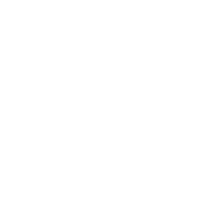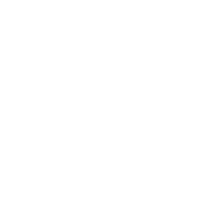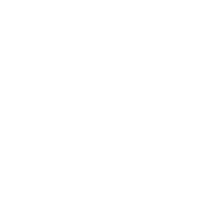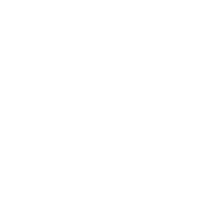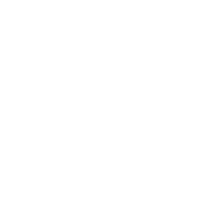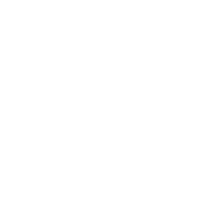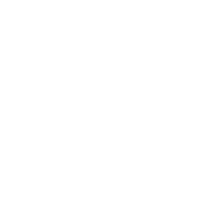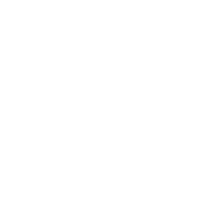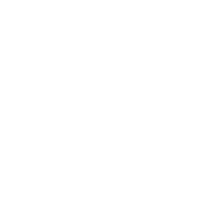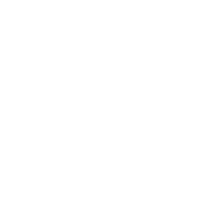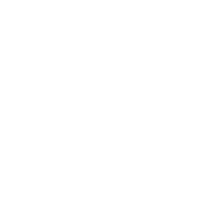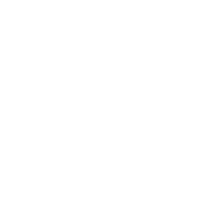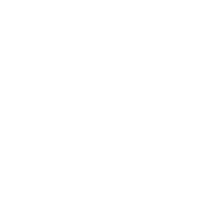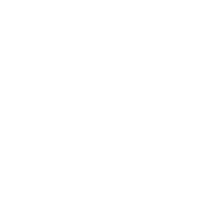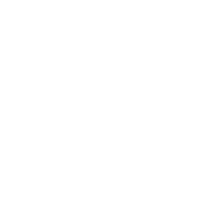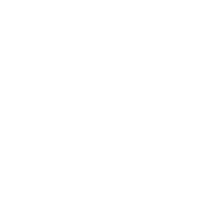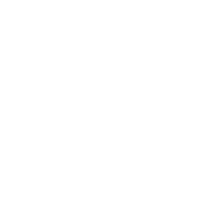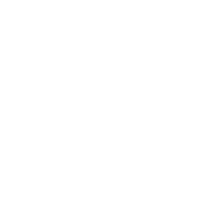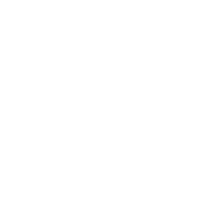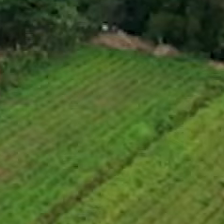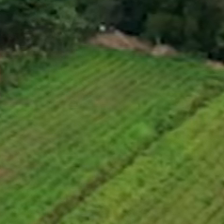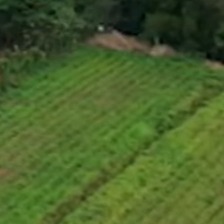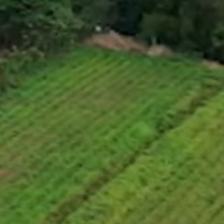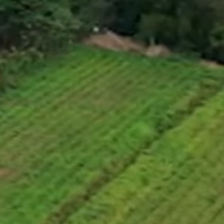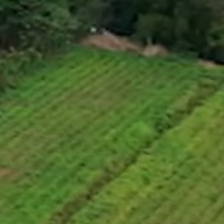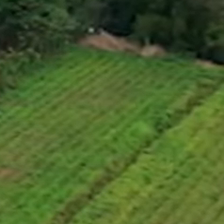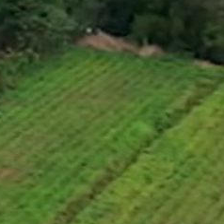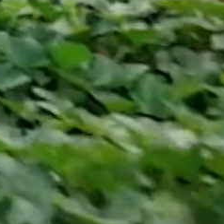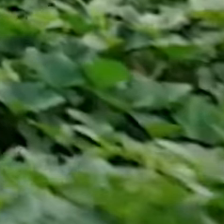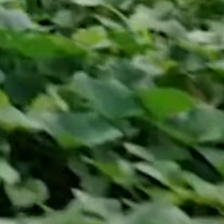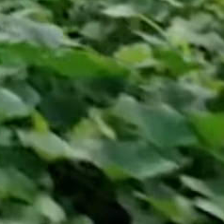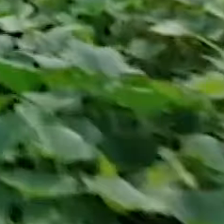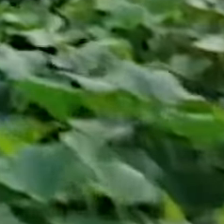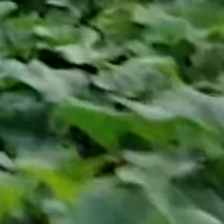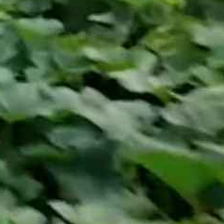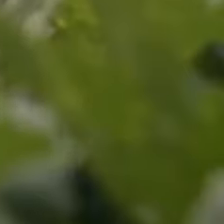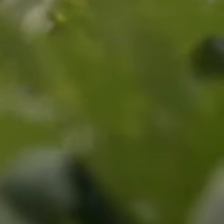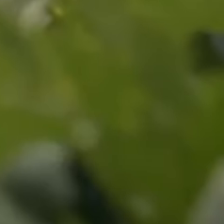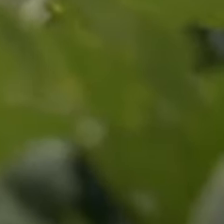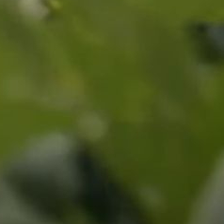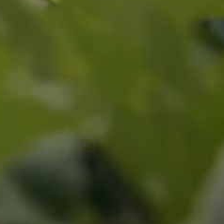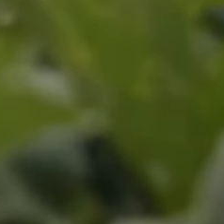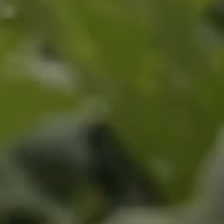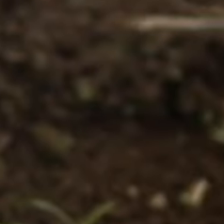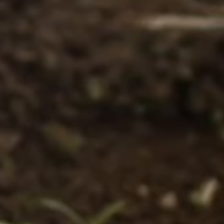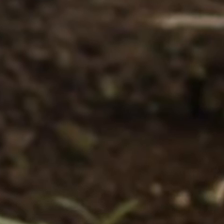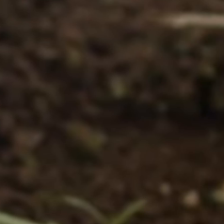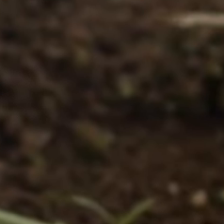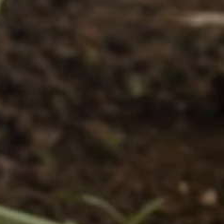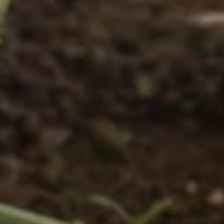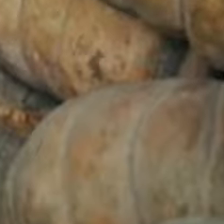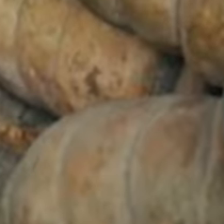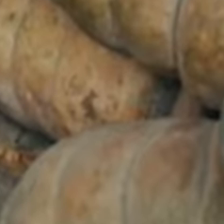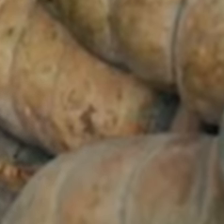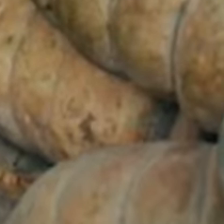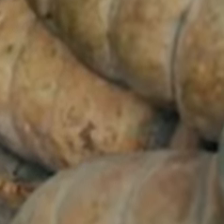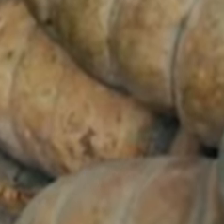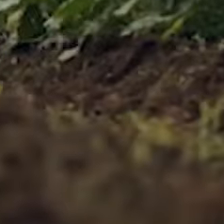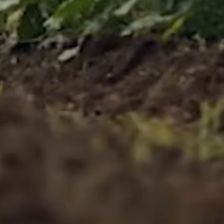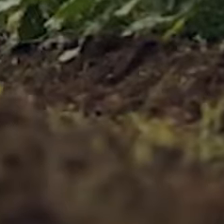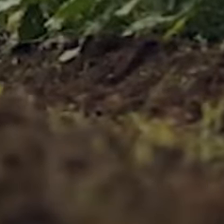En conmemoración del Bicentenario de la República, presentamos una serie de micros documentales que enaltecen la